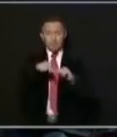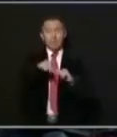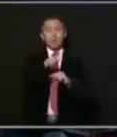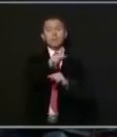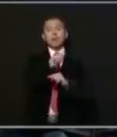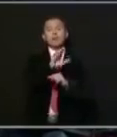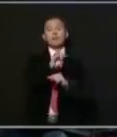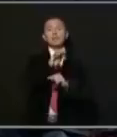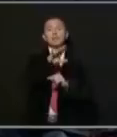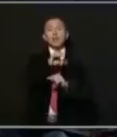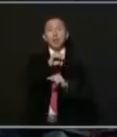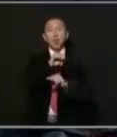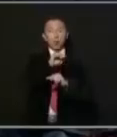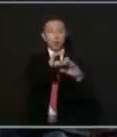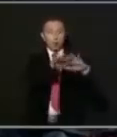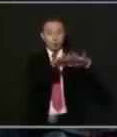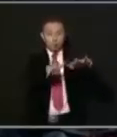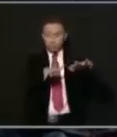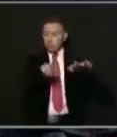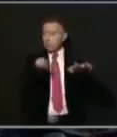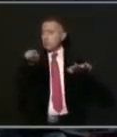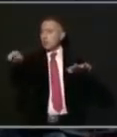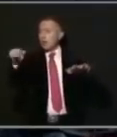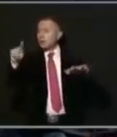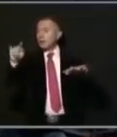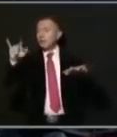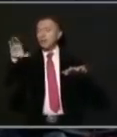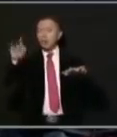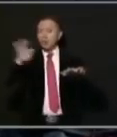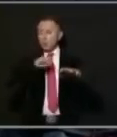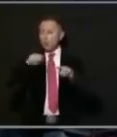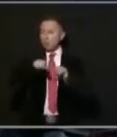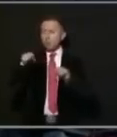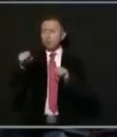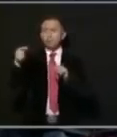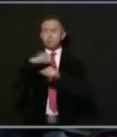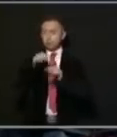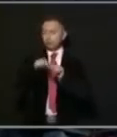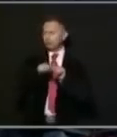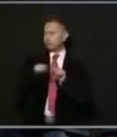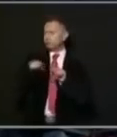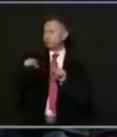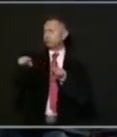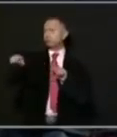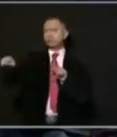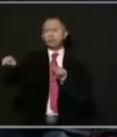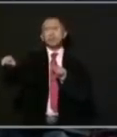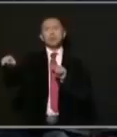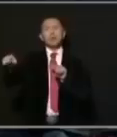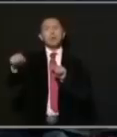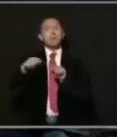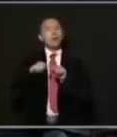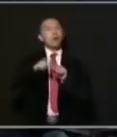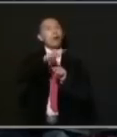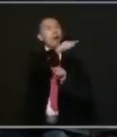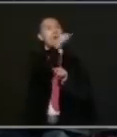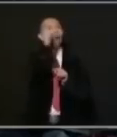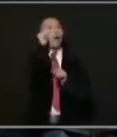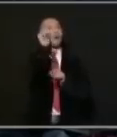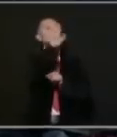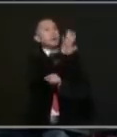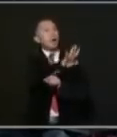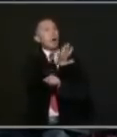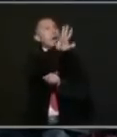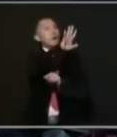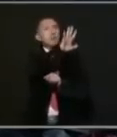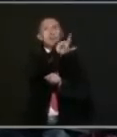los países de Asia con la costa este de Estados Unidos. Y